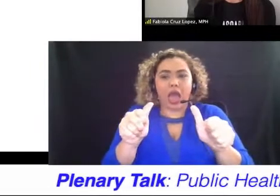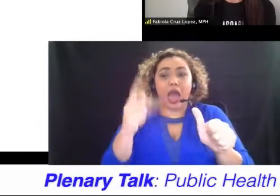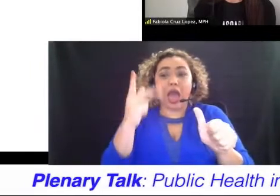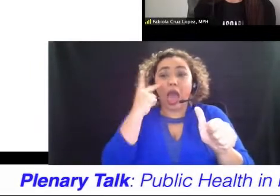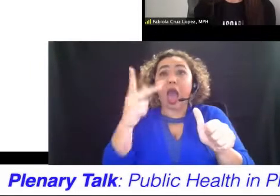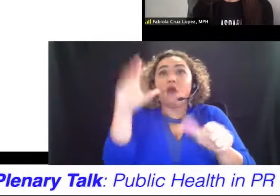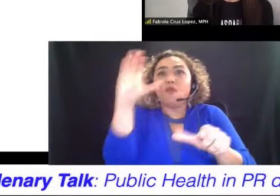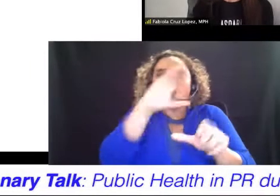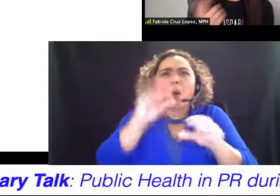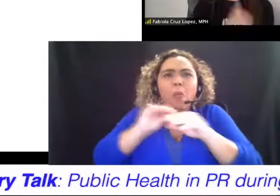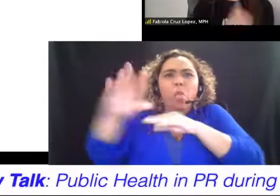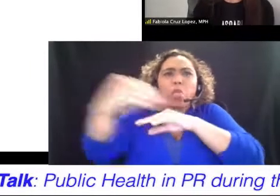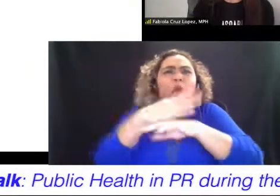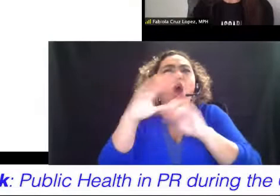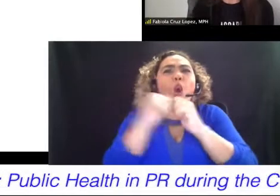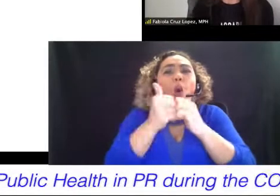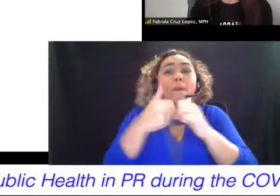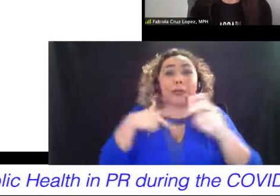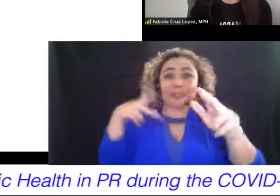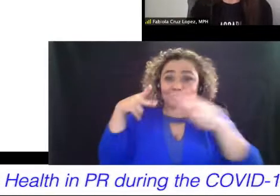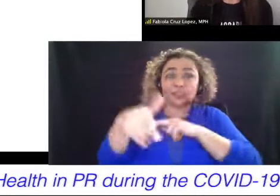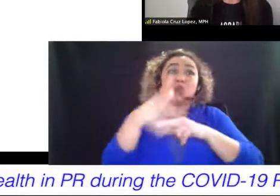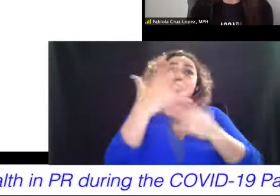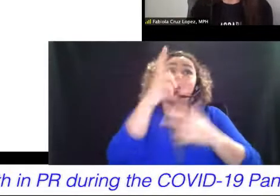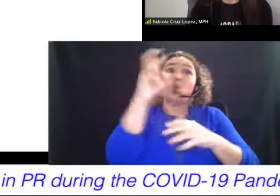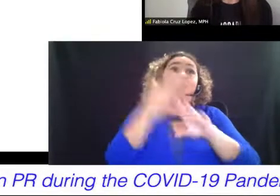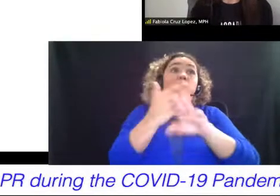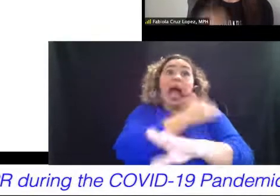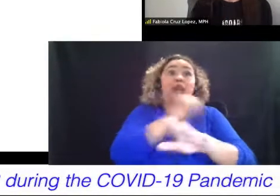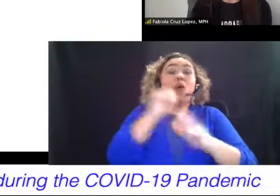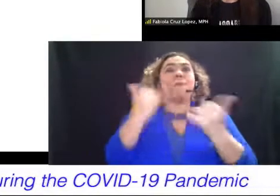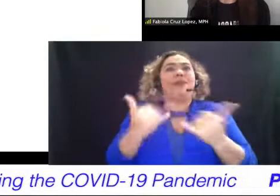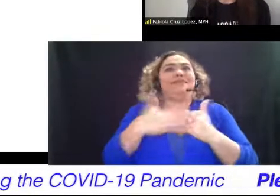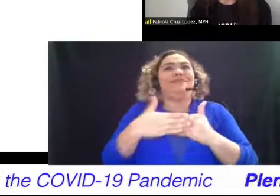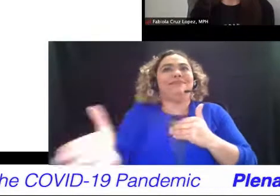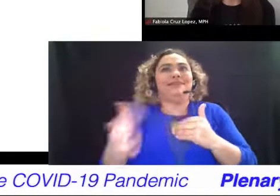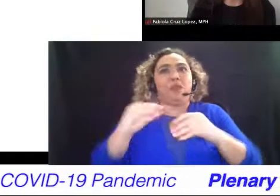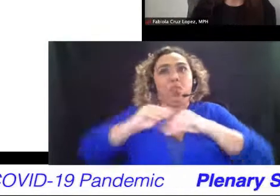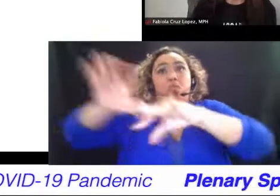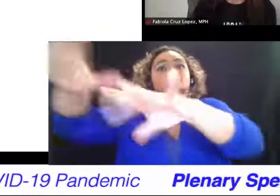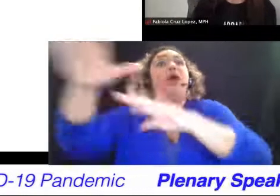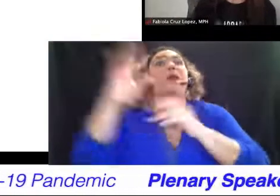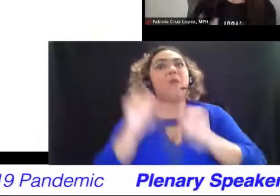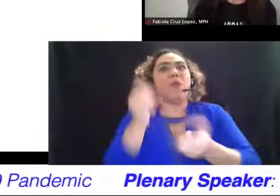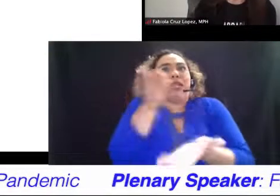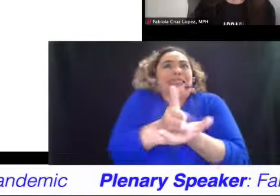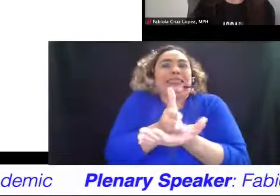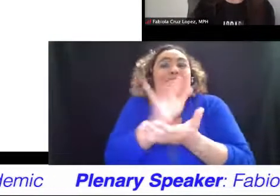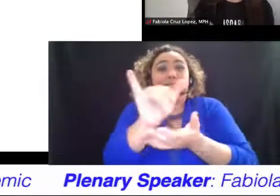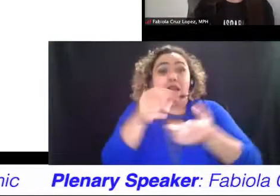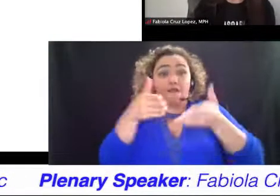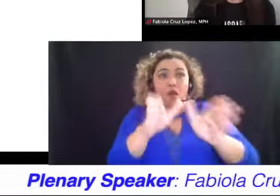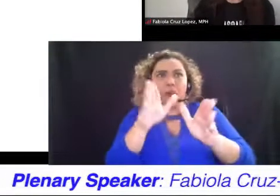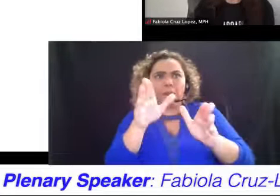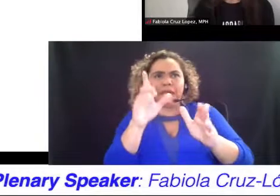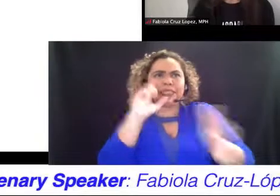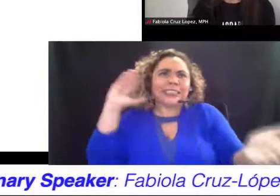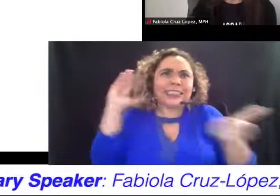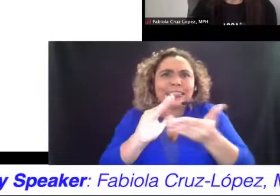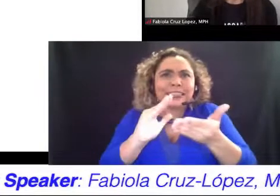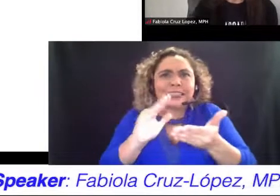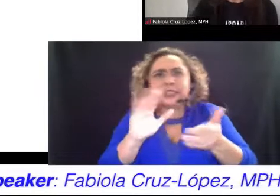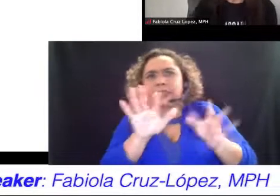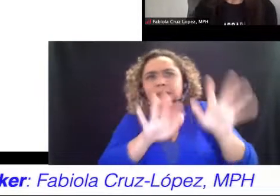transmisión, y quizás no cortamos 200 cadenas anteriores, pero podemos cortar las próximas 1,000. Y de esta forma podemos disminuir